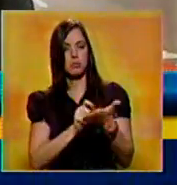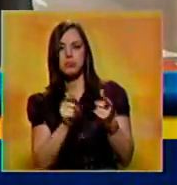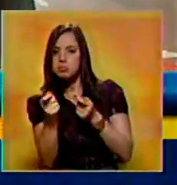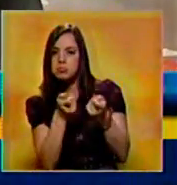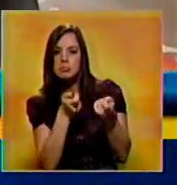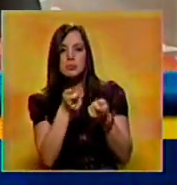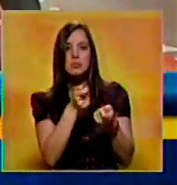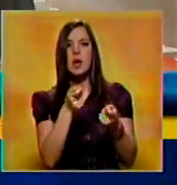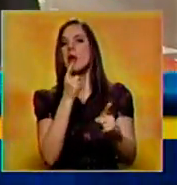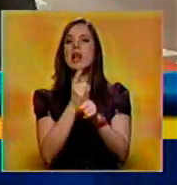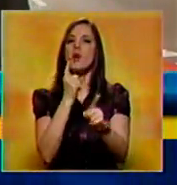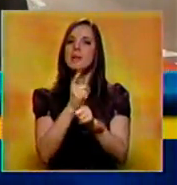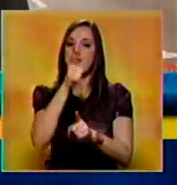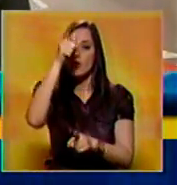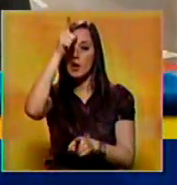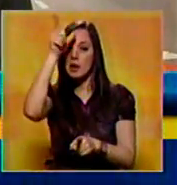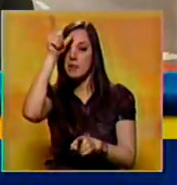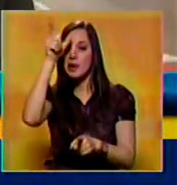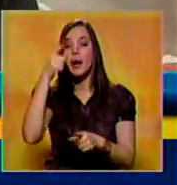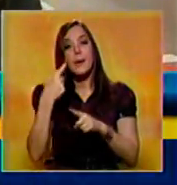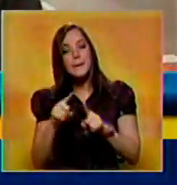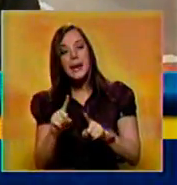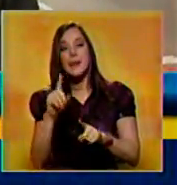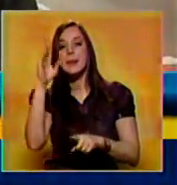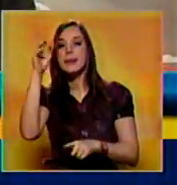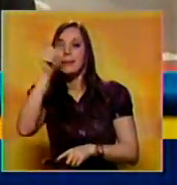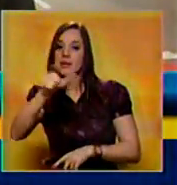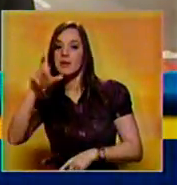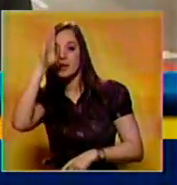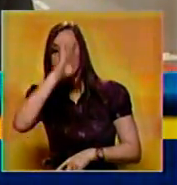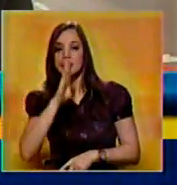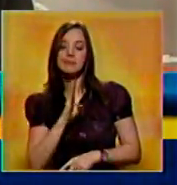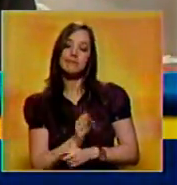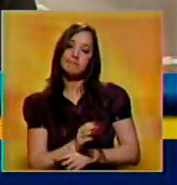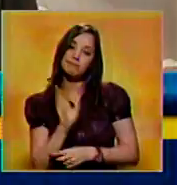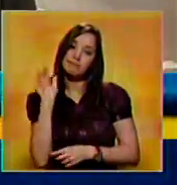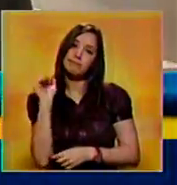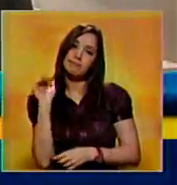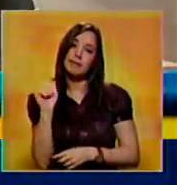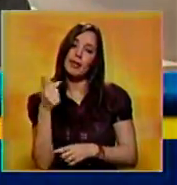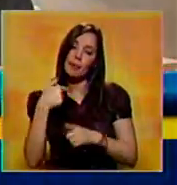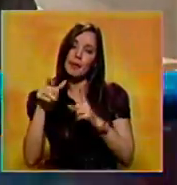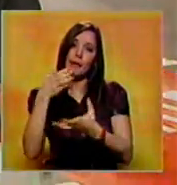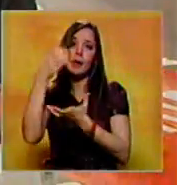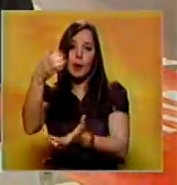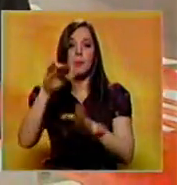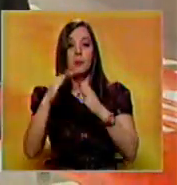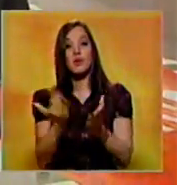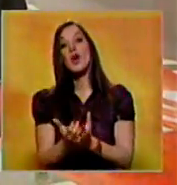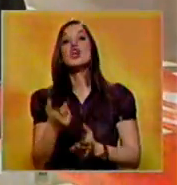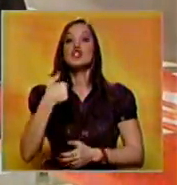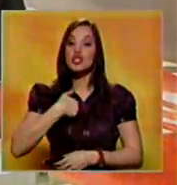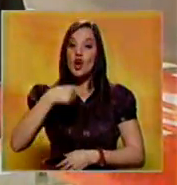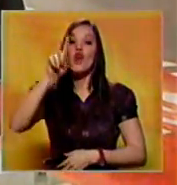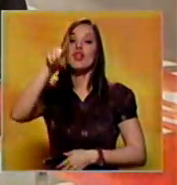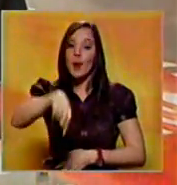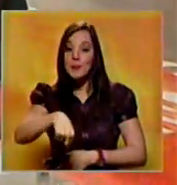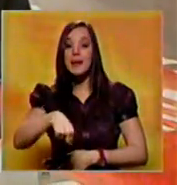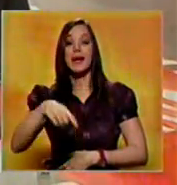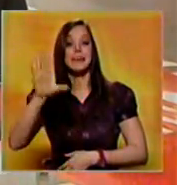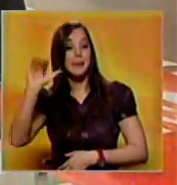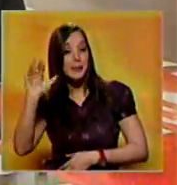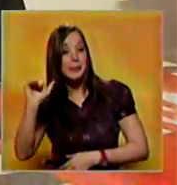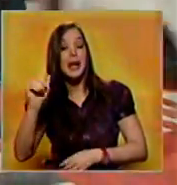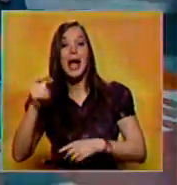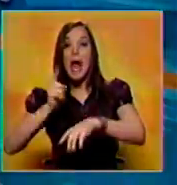Hay muchísima decepción, desilusión de parte de los brasileños por la forma en que se despidieron de esta Copa del Mundo. Ya yo me voy despidiendo de Sao Paulo. En